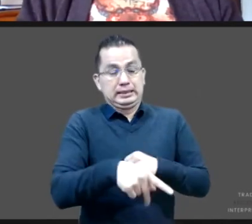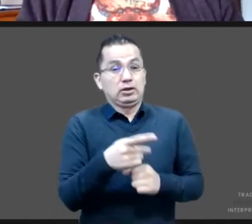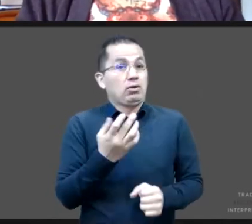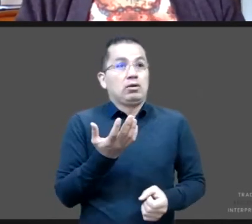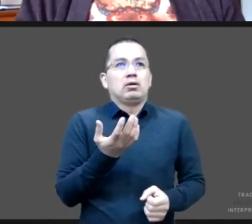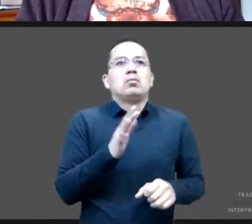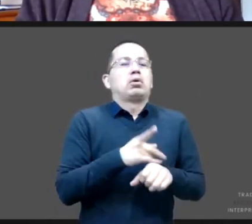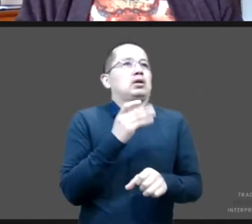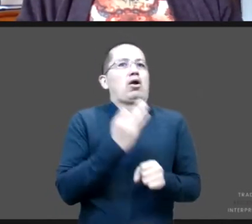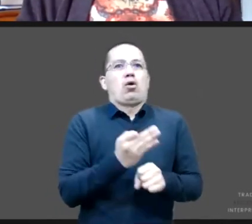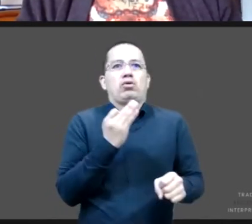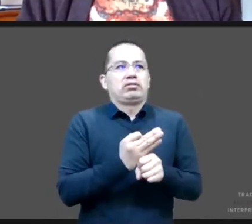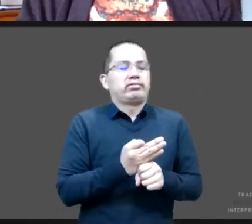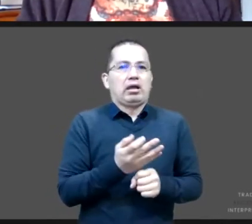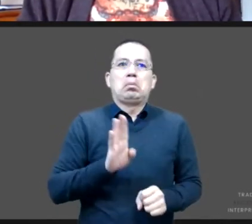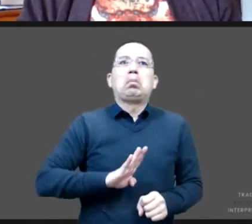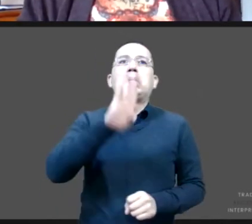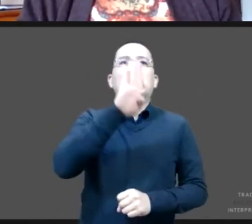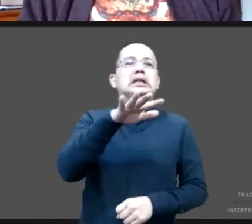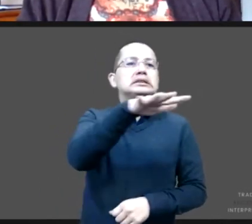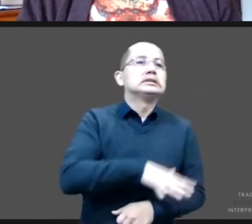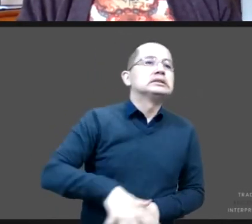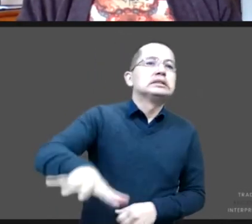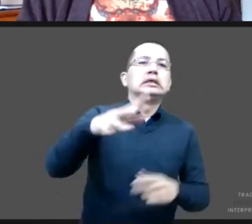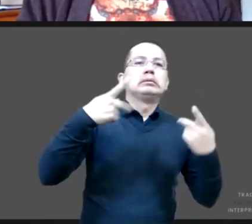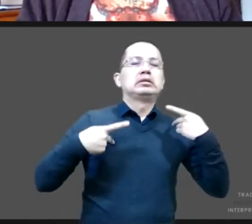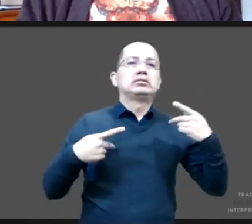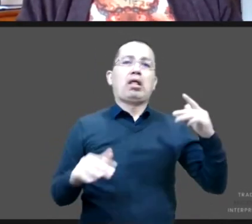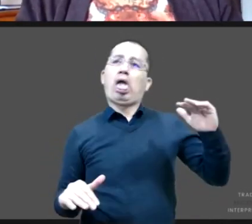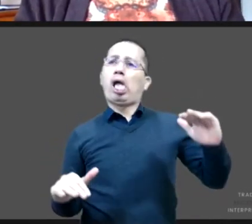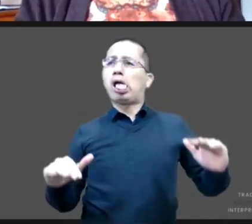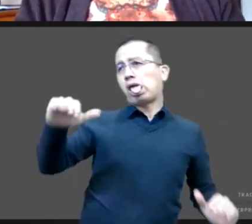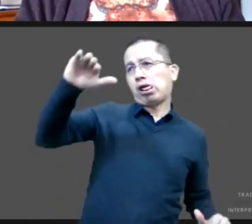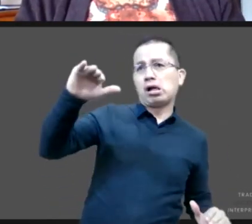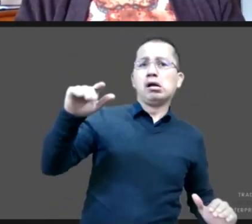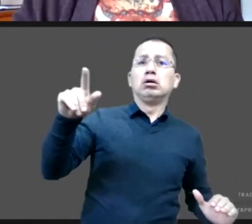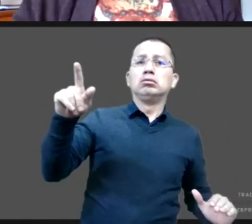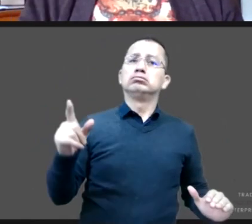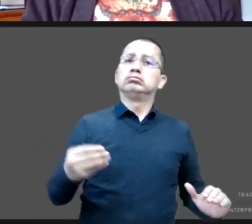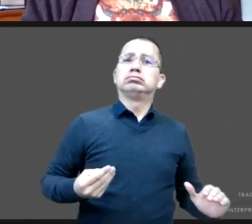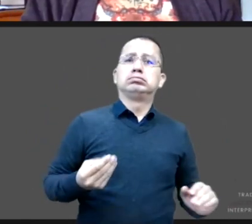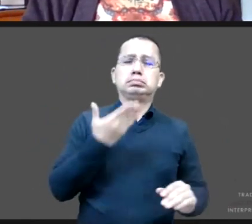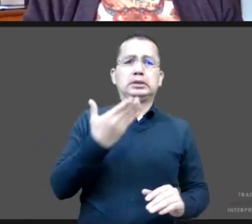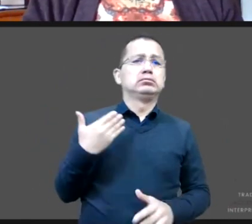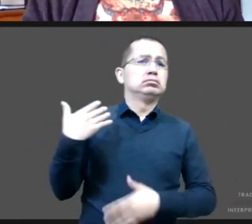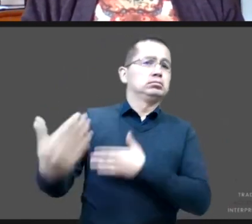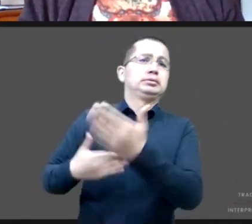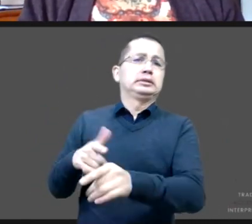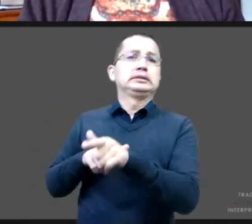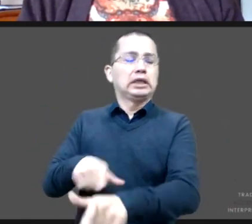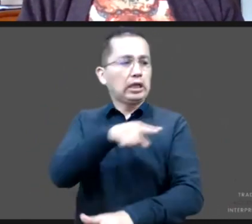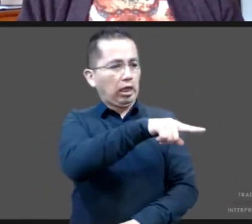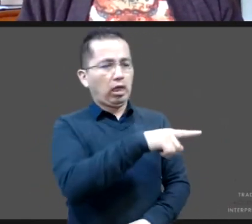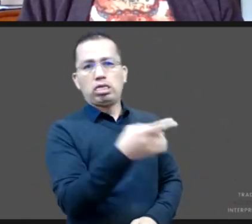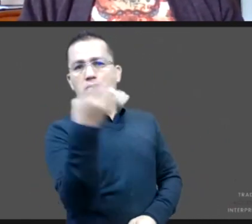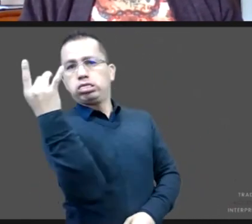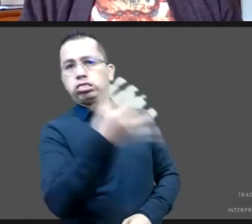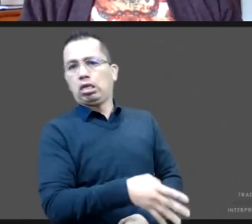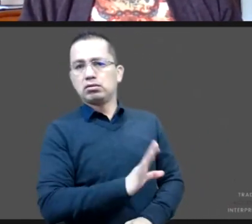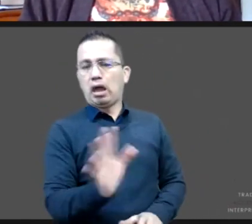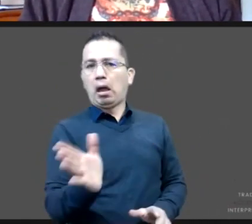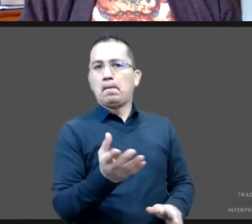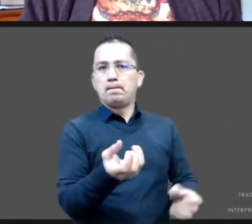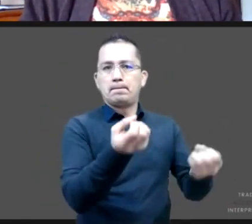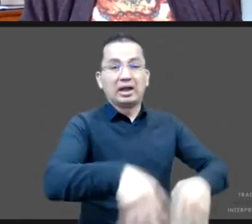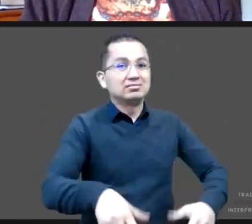darwinismo social en que vivimos cuando yo manifestaba hace unos minutos el tema de la discusión que hay sobre